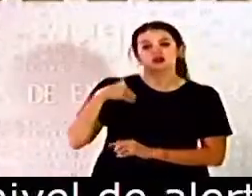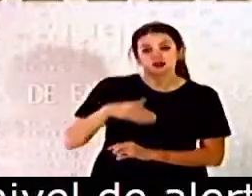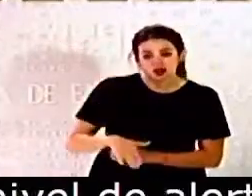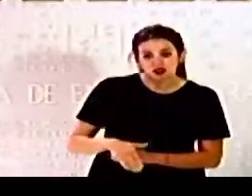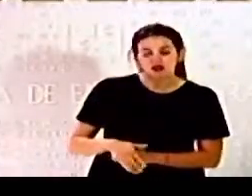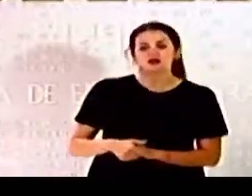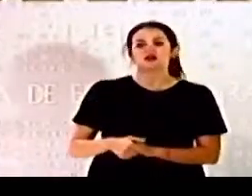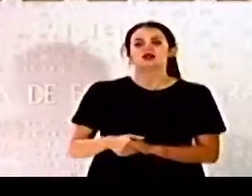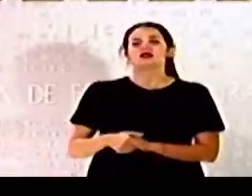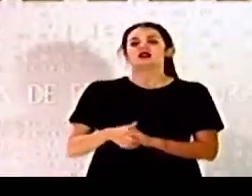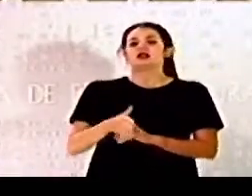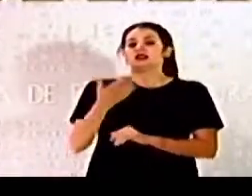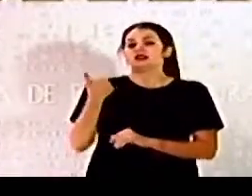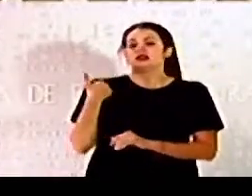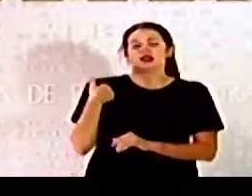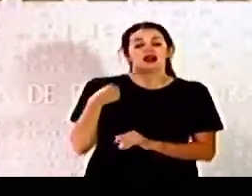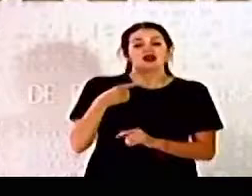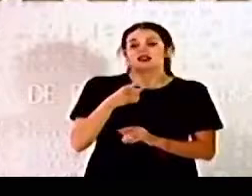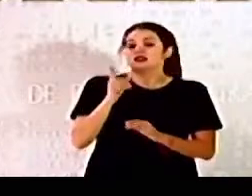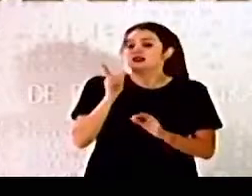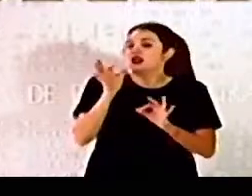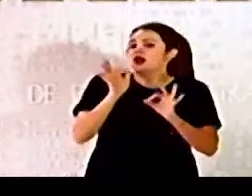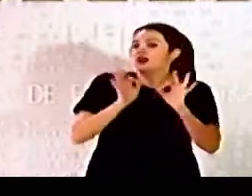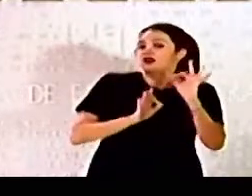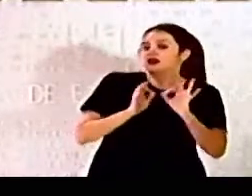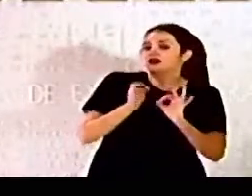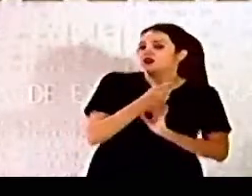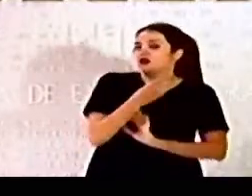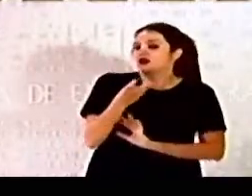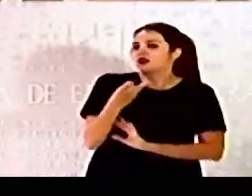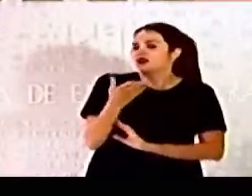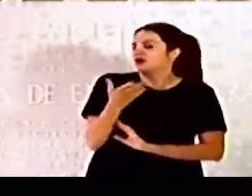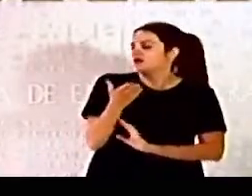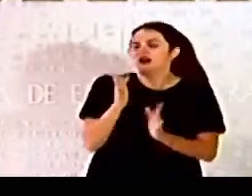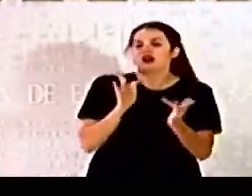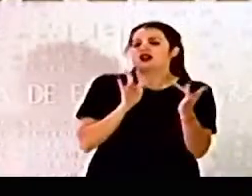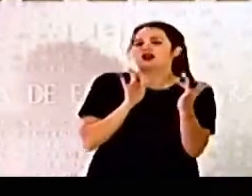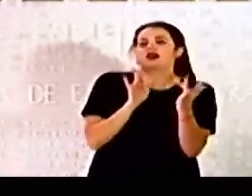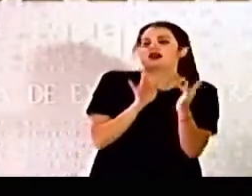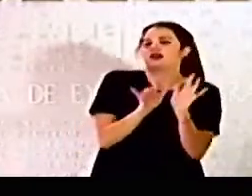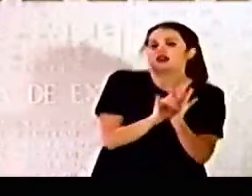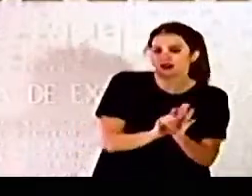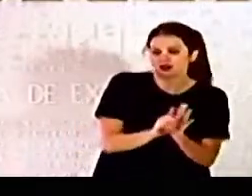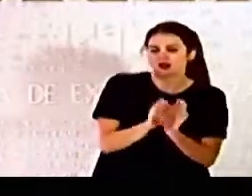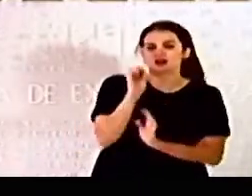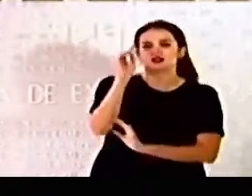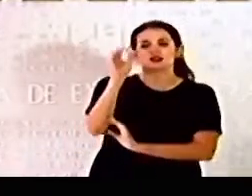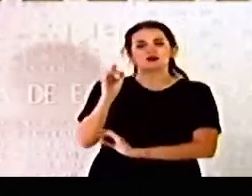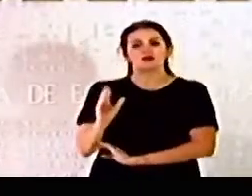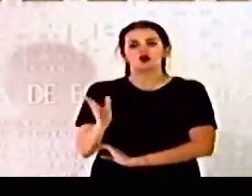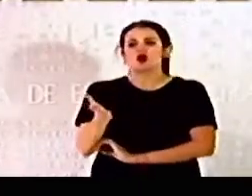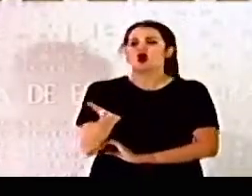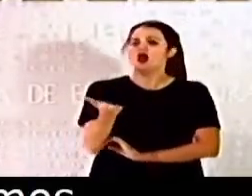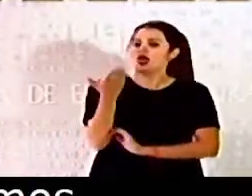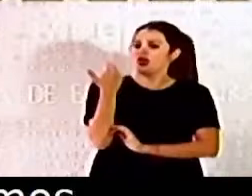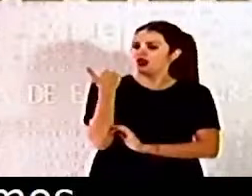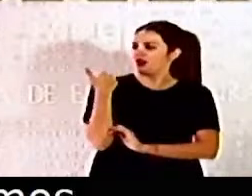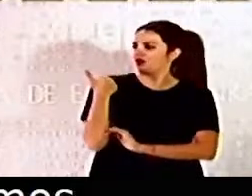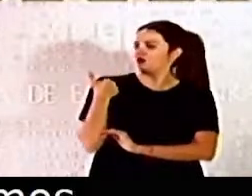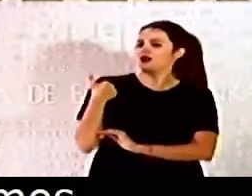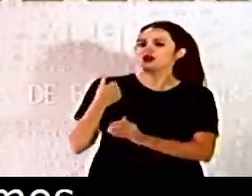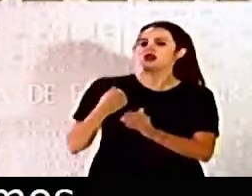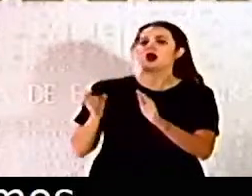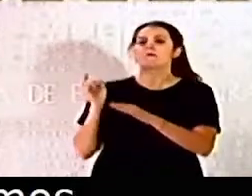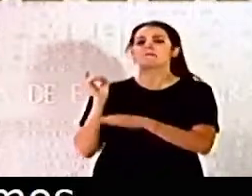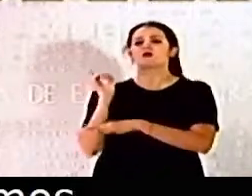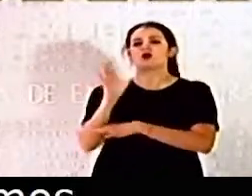Ya nos venimos aproximando a esa cifra y venimos avisando. El semáforo está publicado ya hace días. Por lo tanto, no se